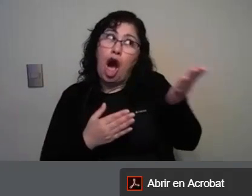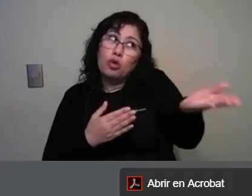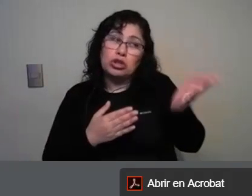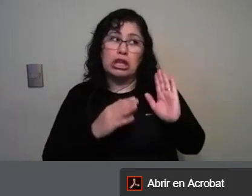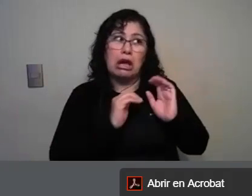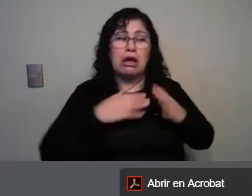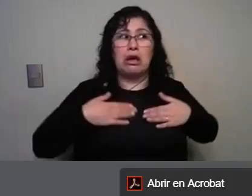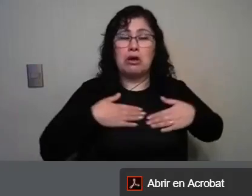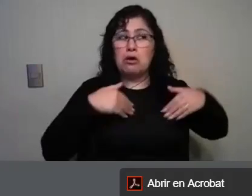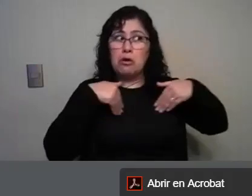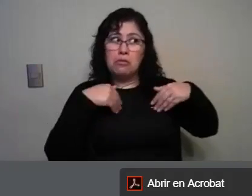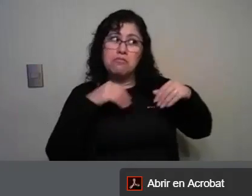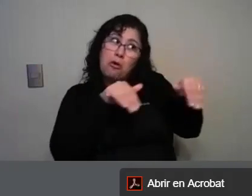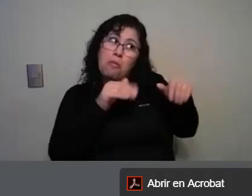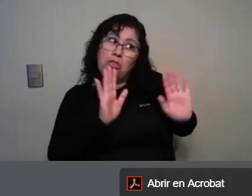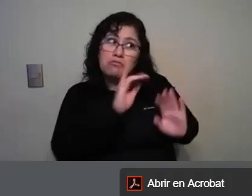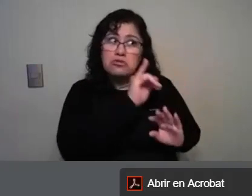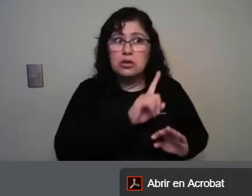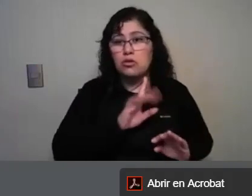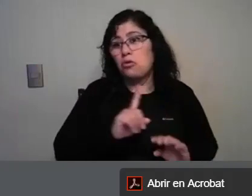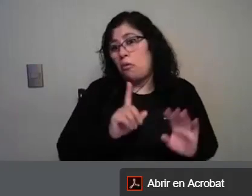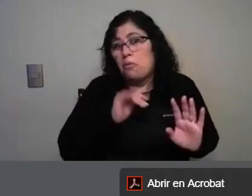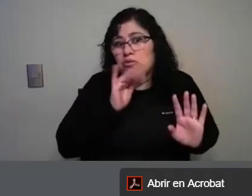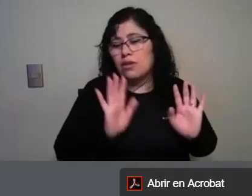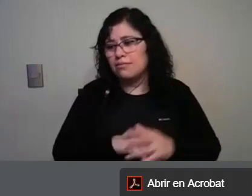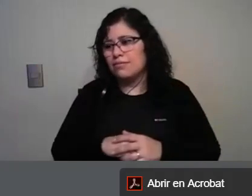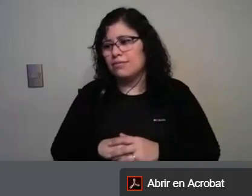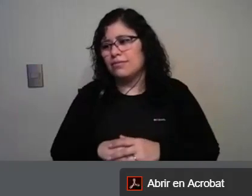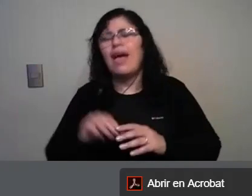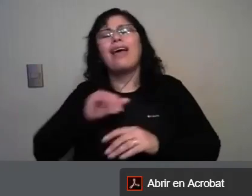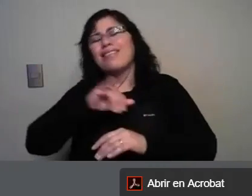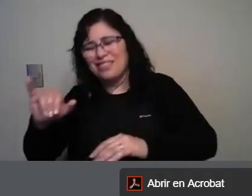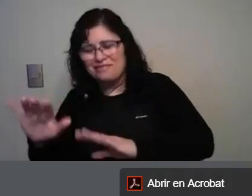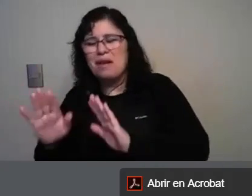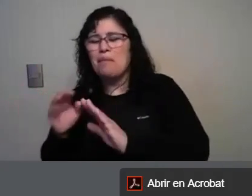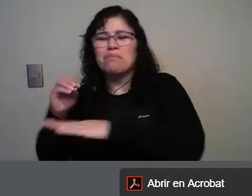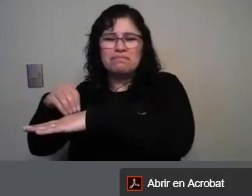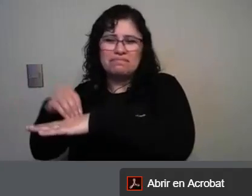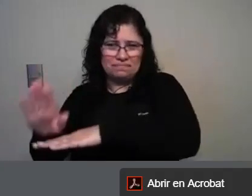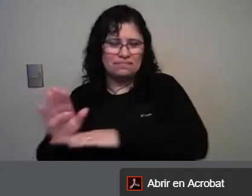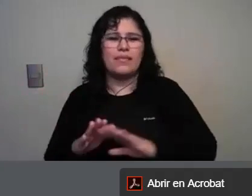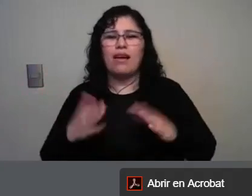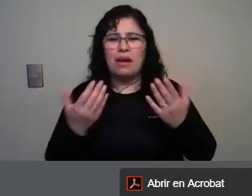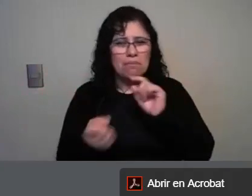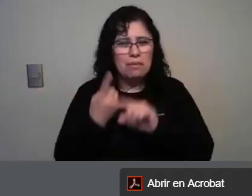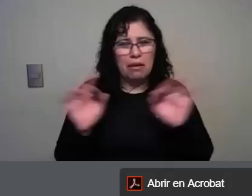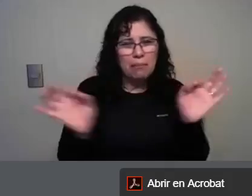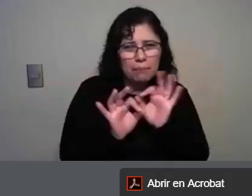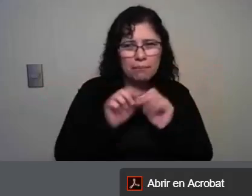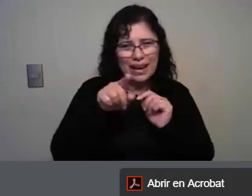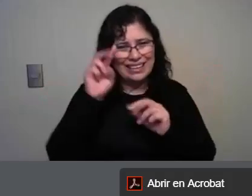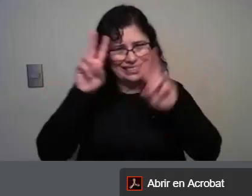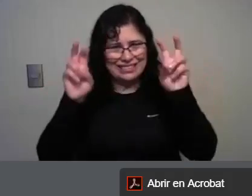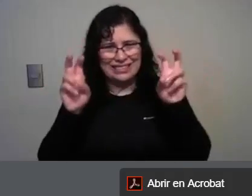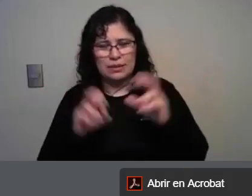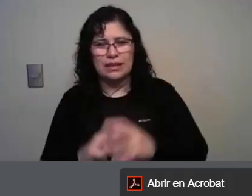perfecto, buena opción. Vamos a terminar con esto y vamos a buscar un conflicto. Entonces, como